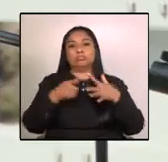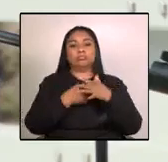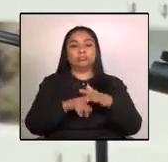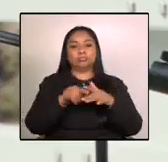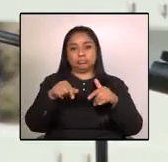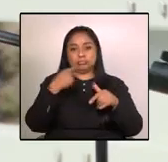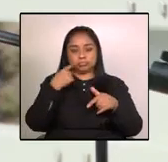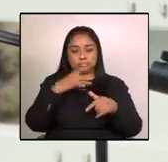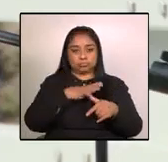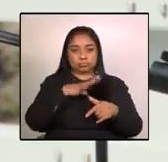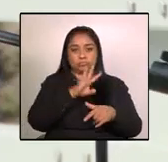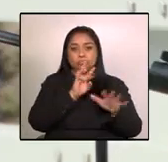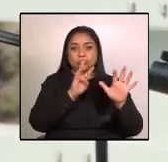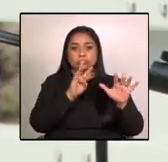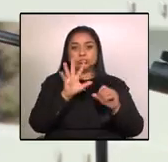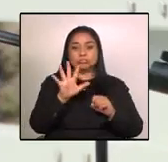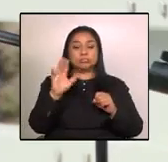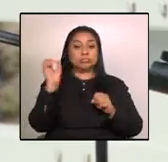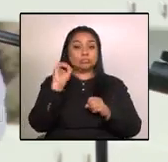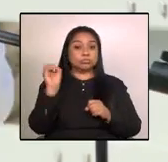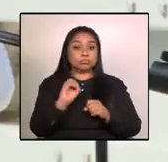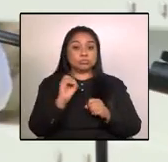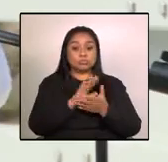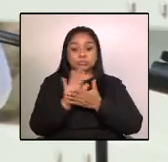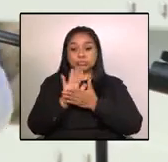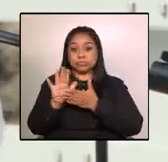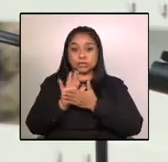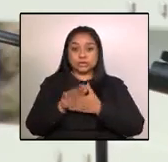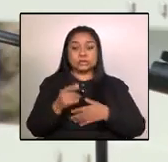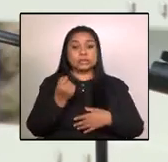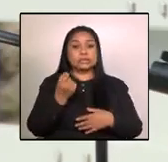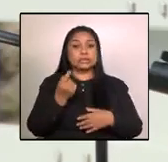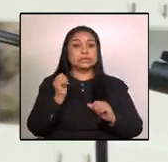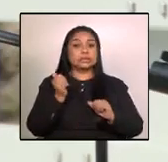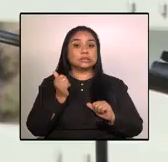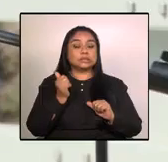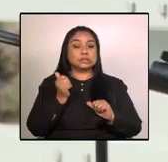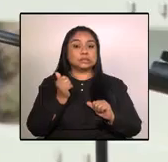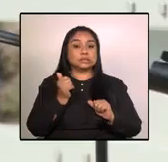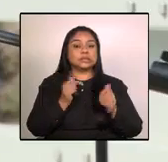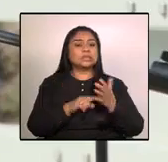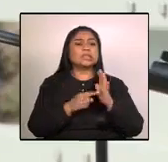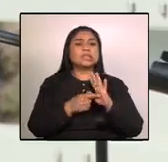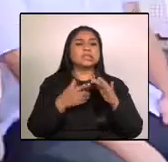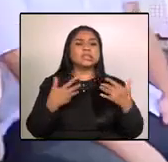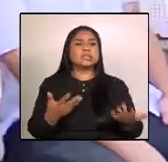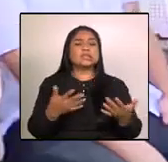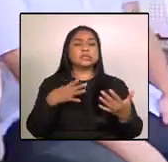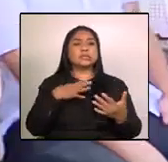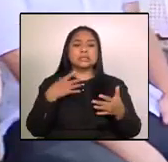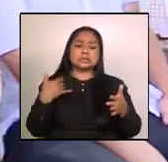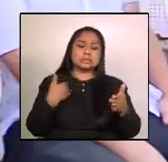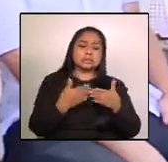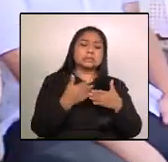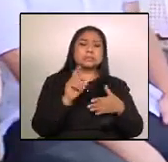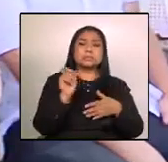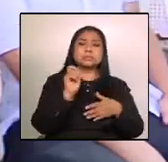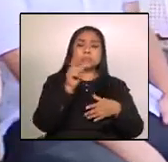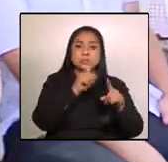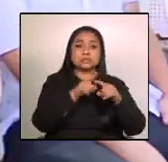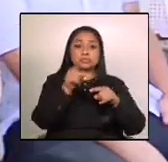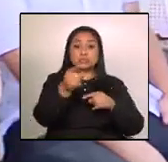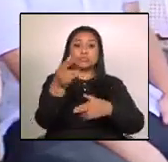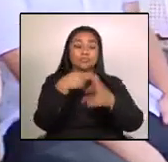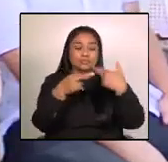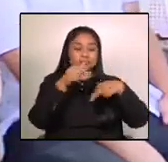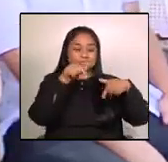un 85% de ejecución y le falta un 15%. Es decir que en un par de meses usted estará de regreso a Baja